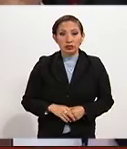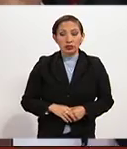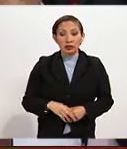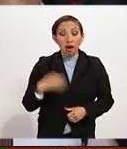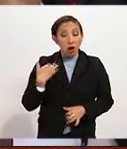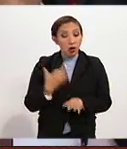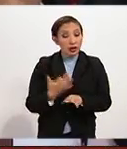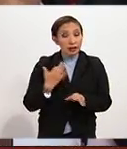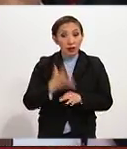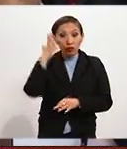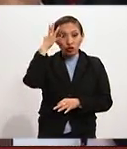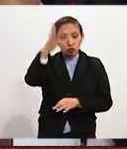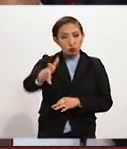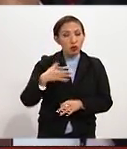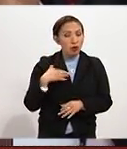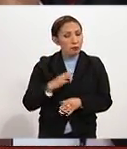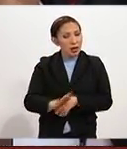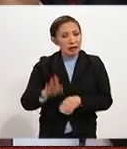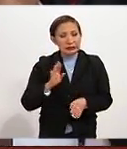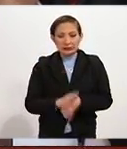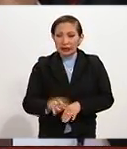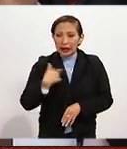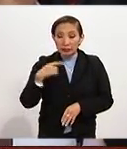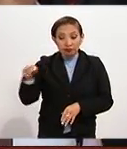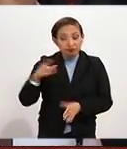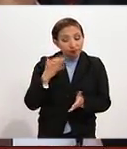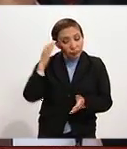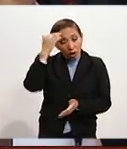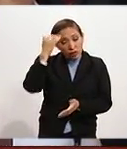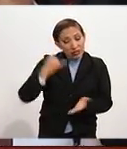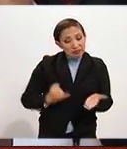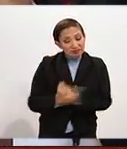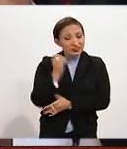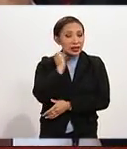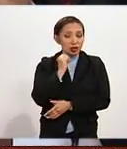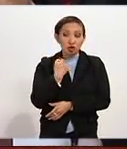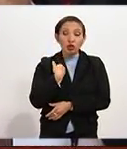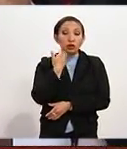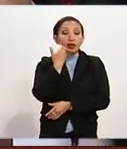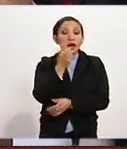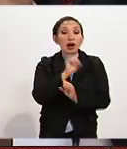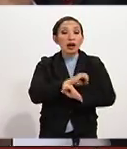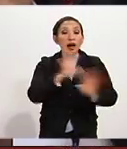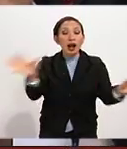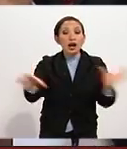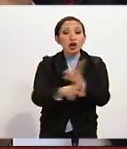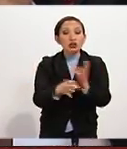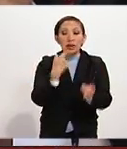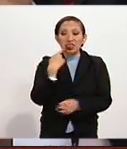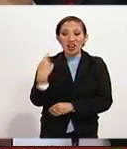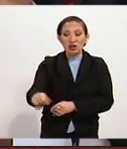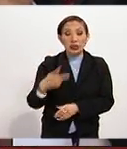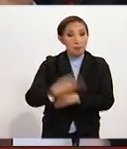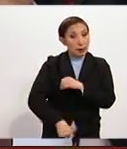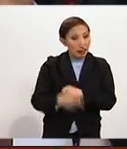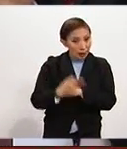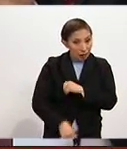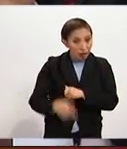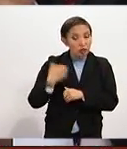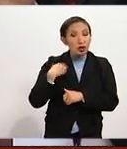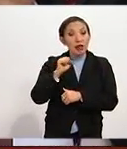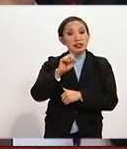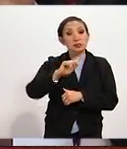está en juego es el futuro del país. Al conocer la decisión del Senado, yo quiero aclarar los hechos y denunciar los riesgos de un